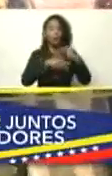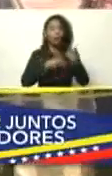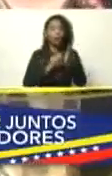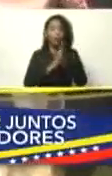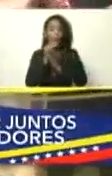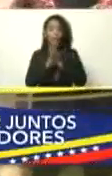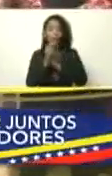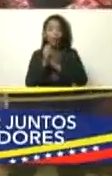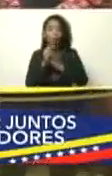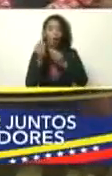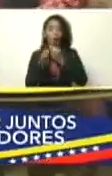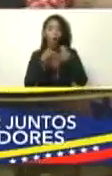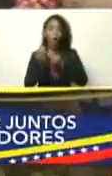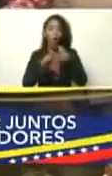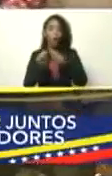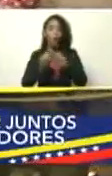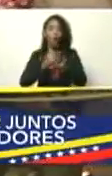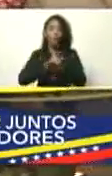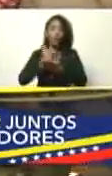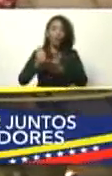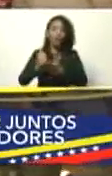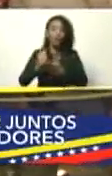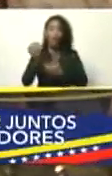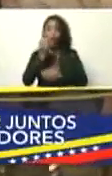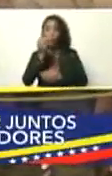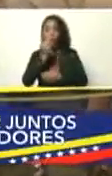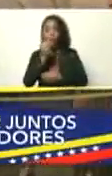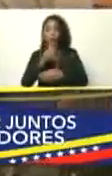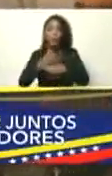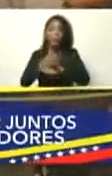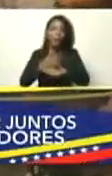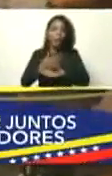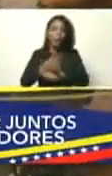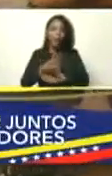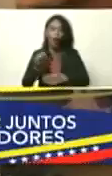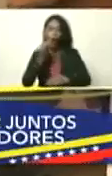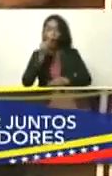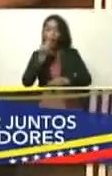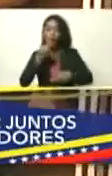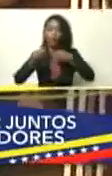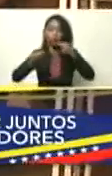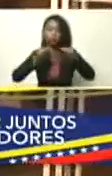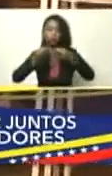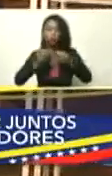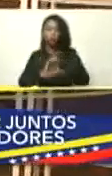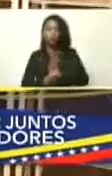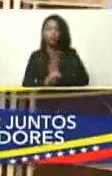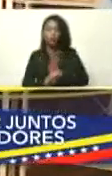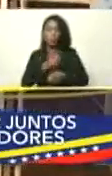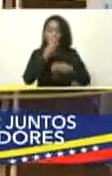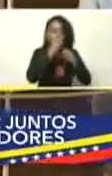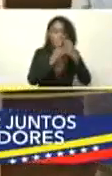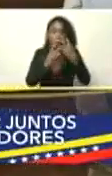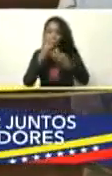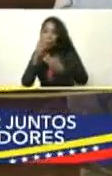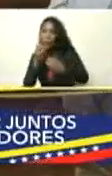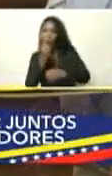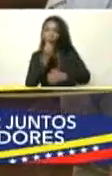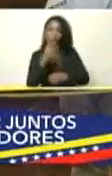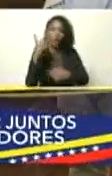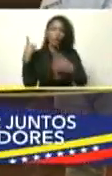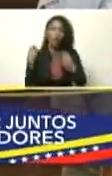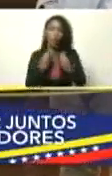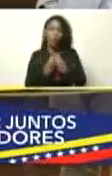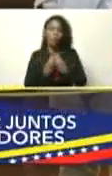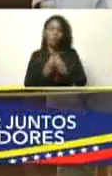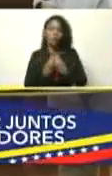emprendimiento, como lo es manufactura, alimentos, madera, gastronomía, ganadería, turismo, que bueno, son compañeros